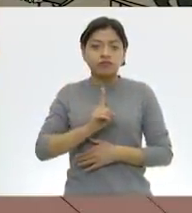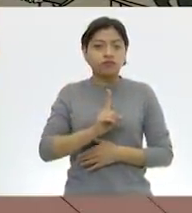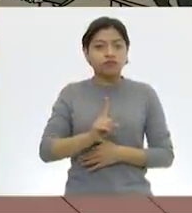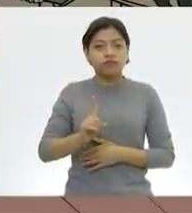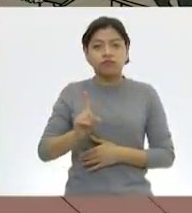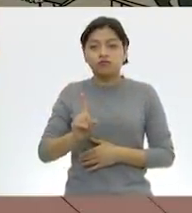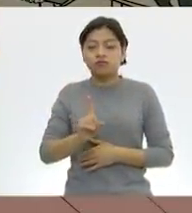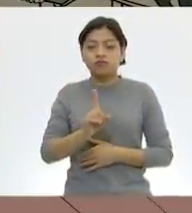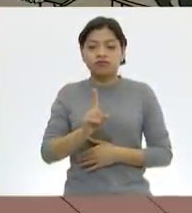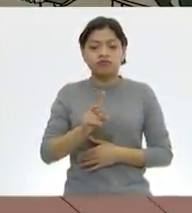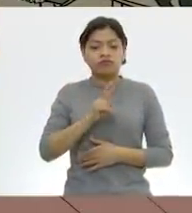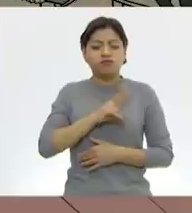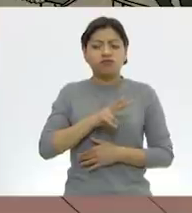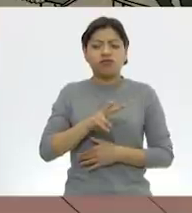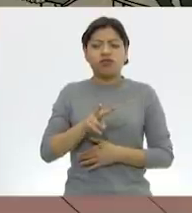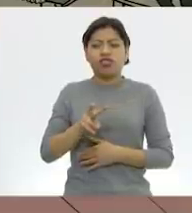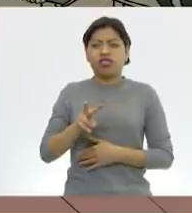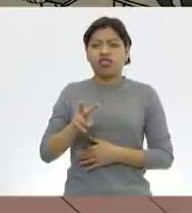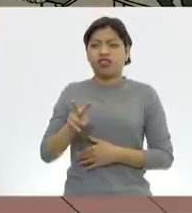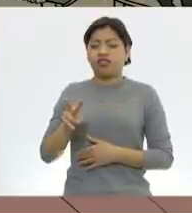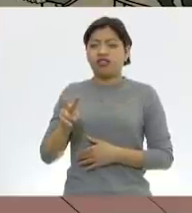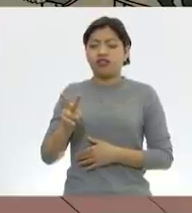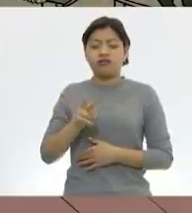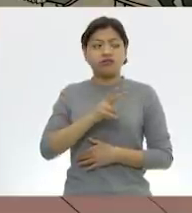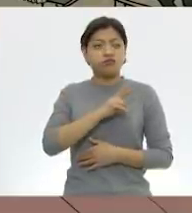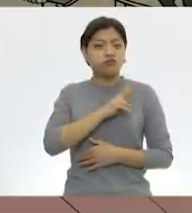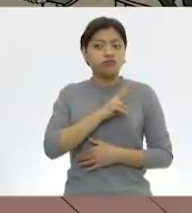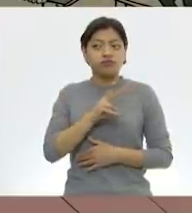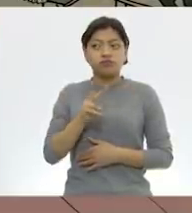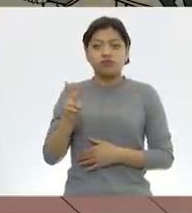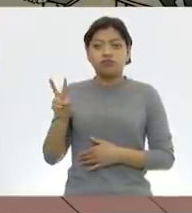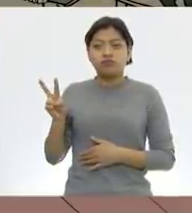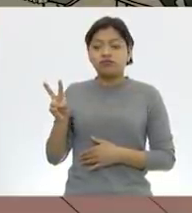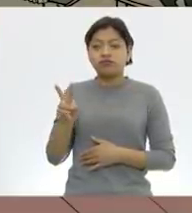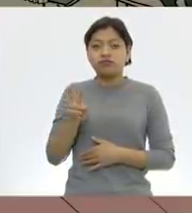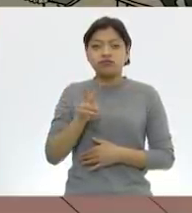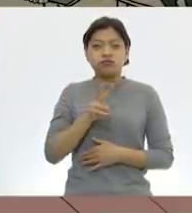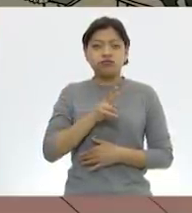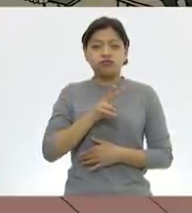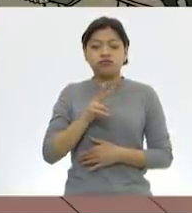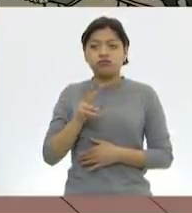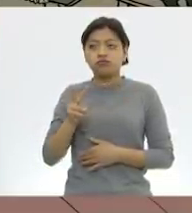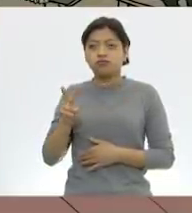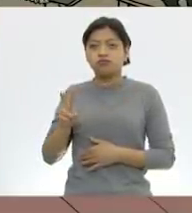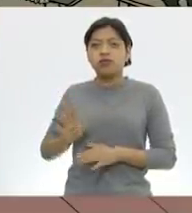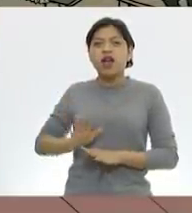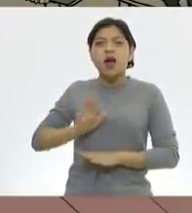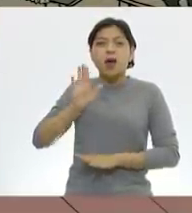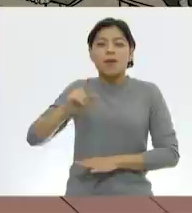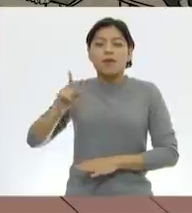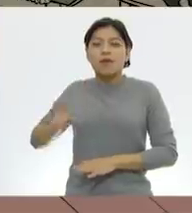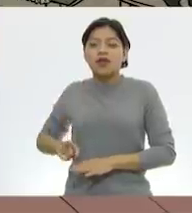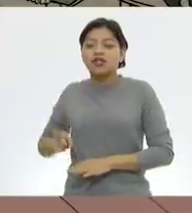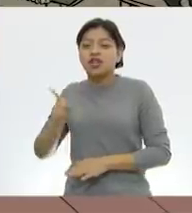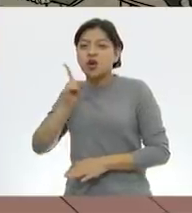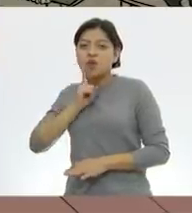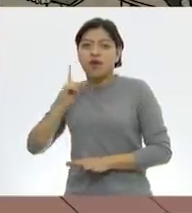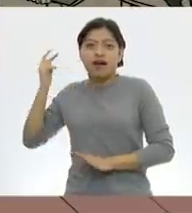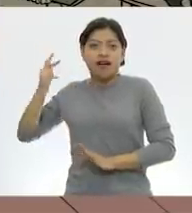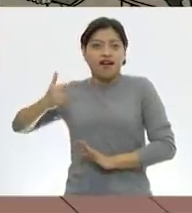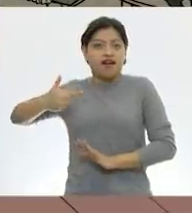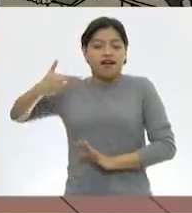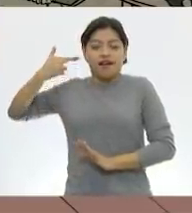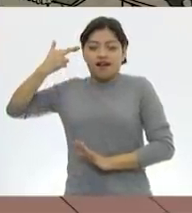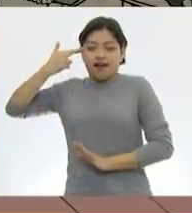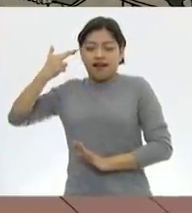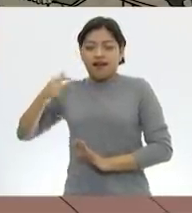con un poco de asco, mirando a diestra y siniestra, como una reina anciana que visitaba un hospital. Parecía